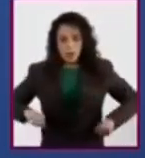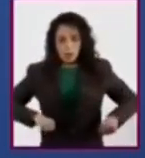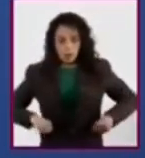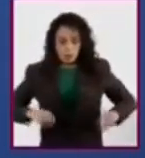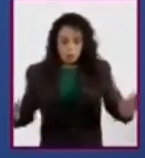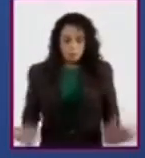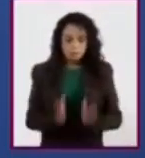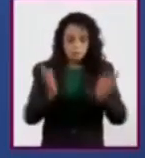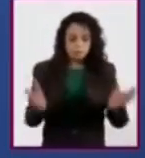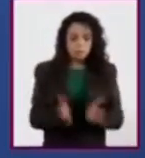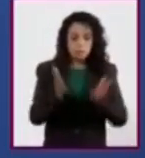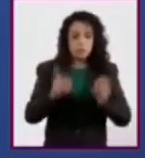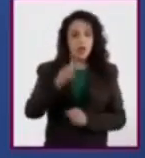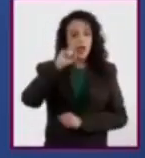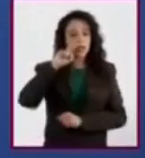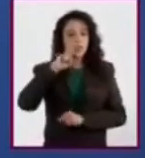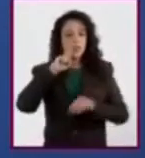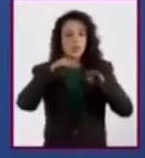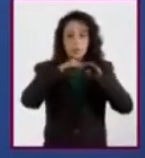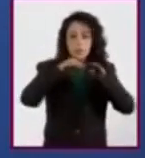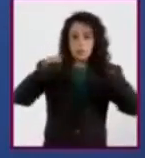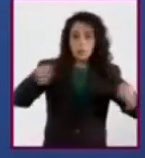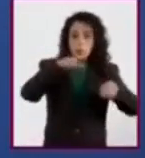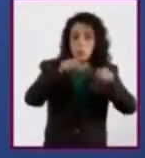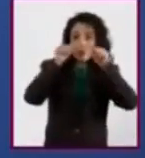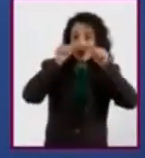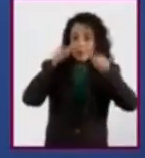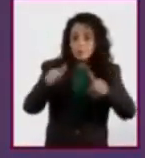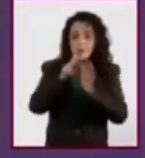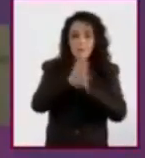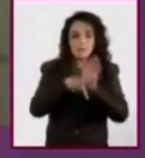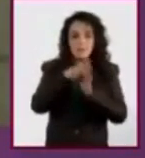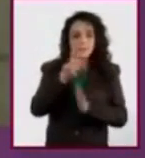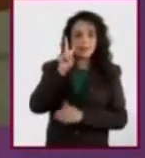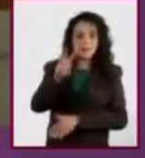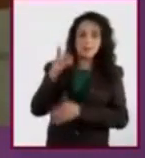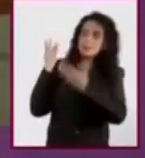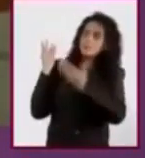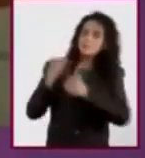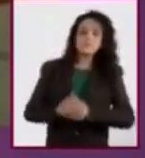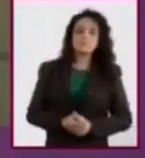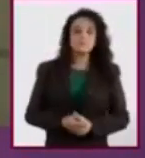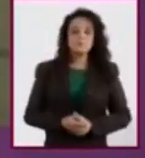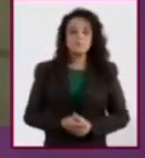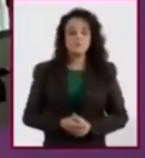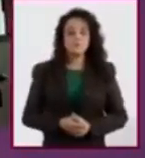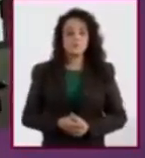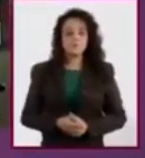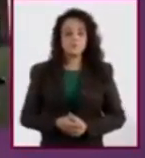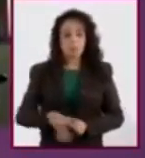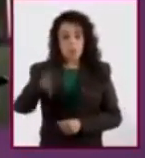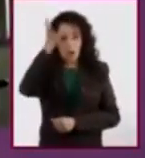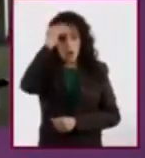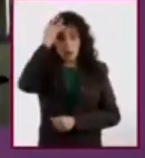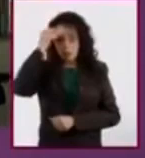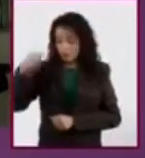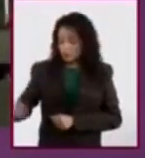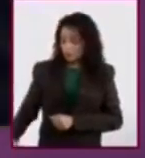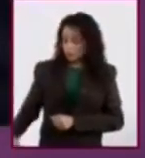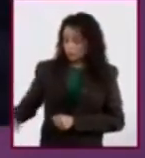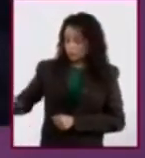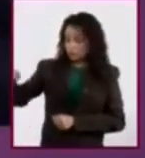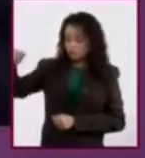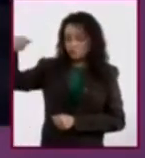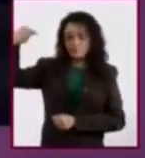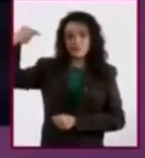género, observen y escuchen con atención el siguiente video. Los prejuicios se pueden aprender desde una edad muy temprana.